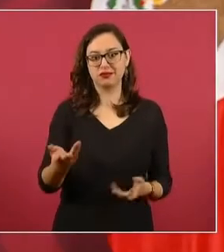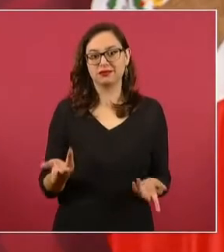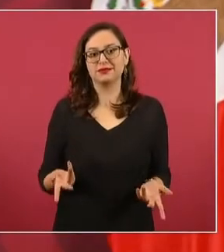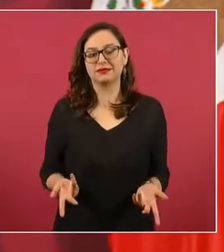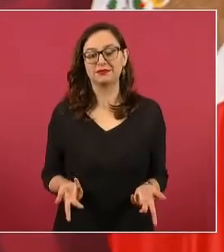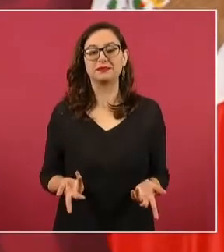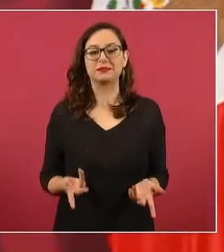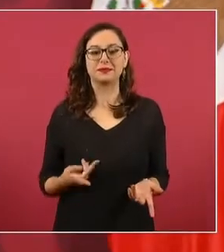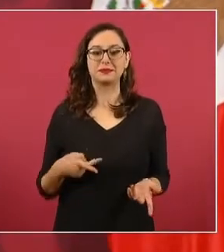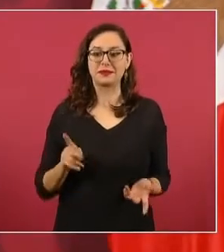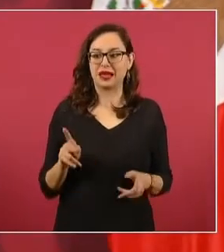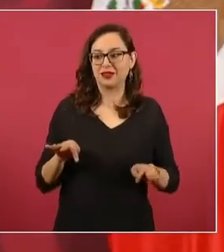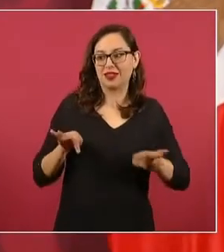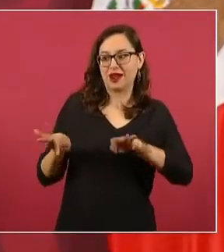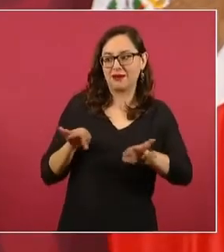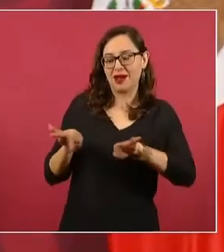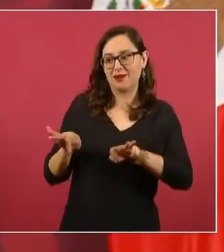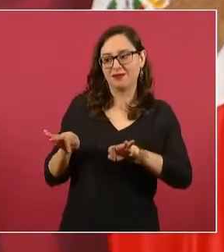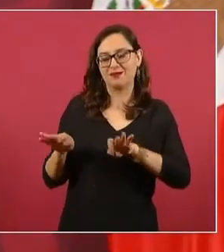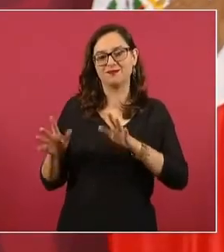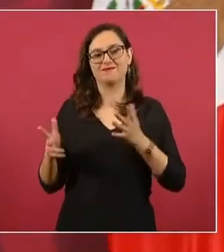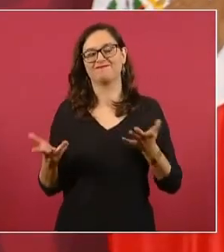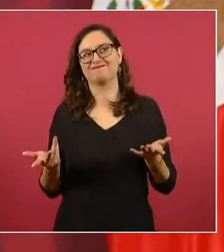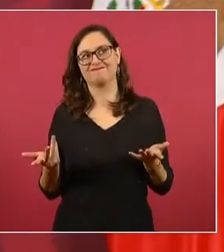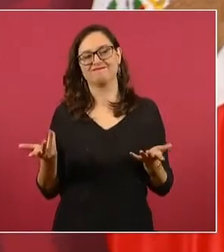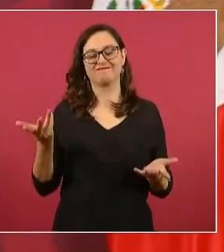pero son fuentes de trabajo.